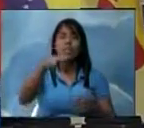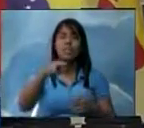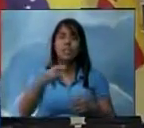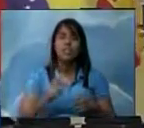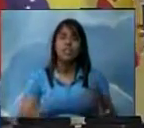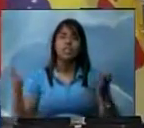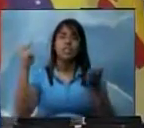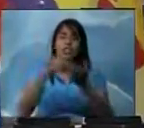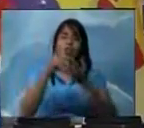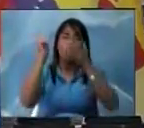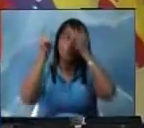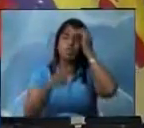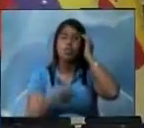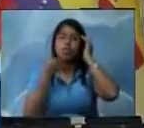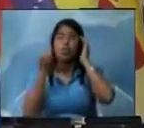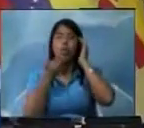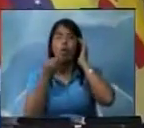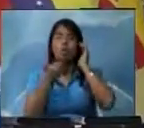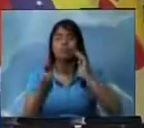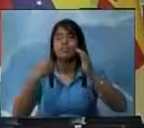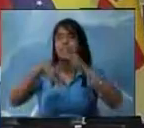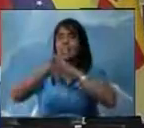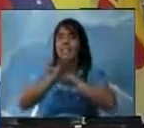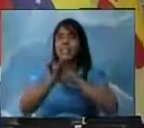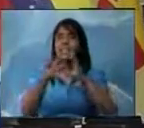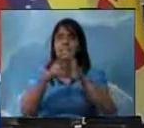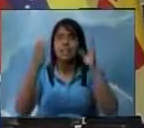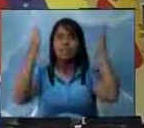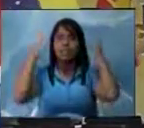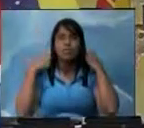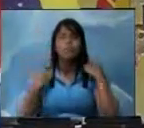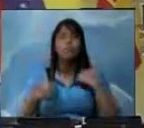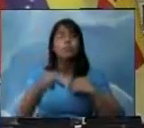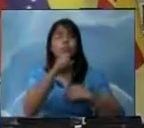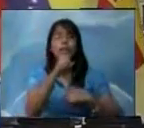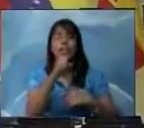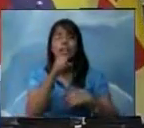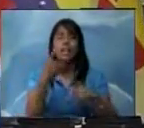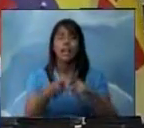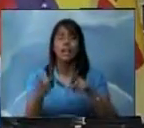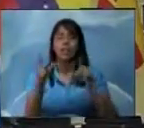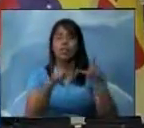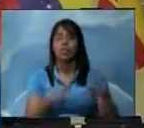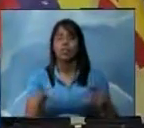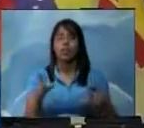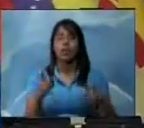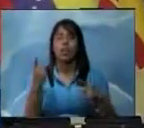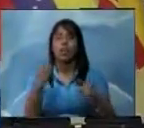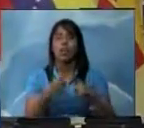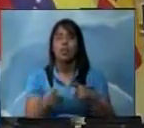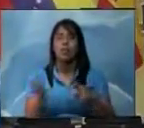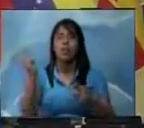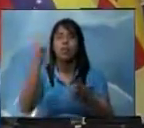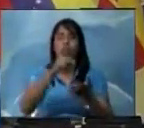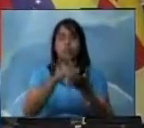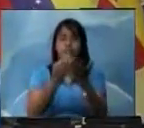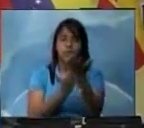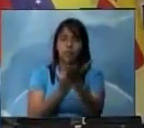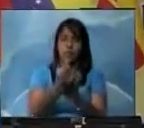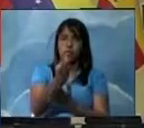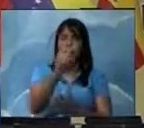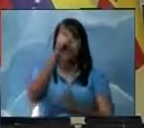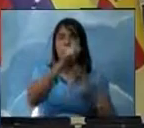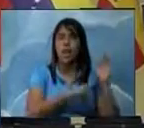Llegó siendo un joven, le salieron las canas allá en Babilonia, pero fue fiel